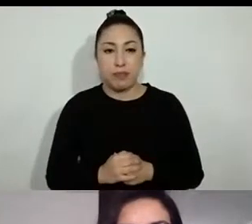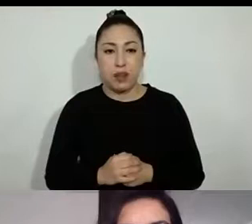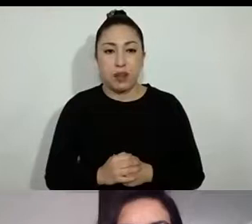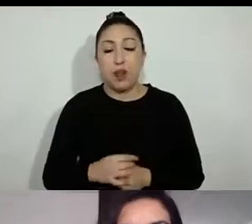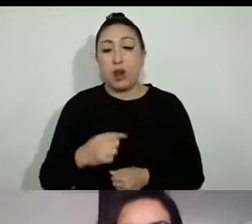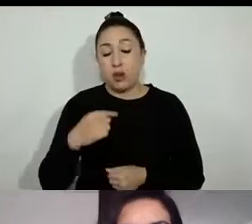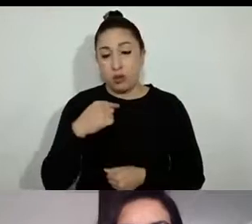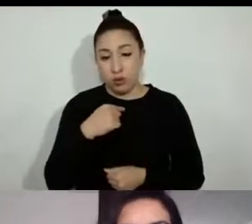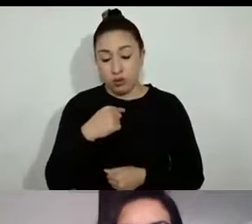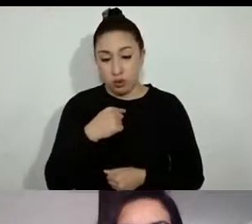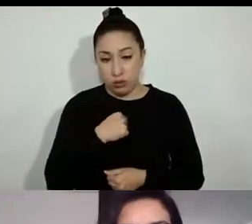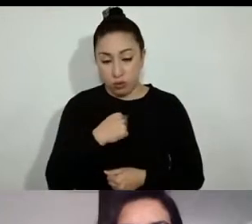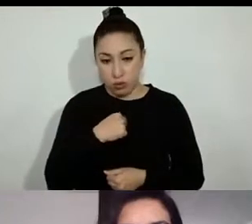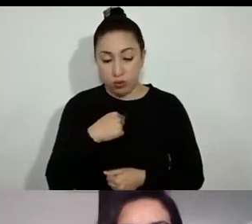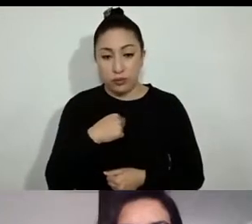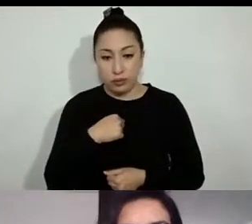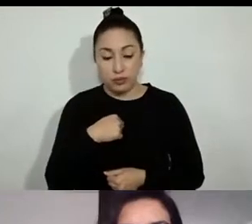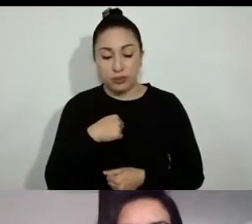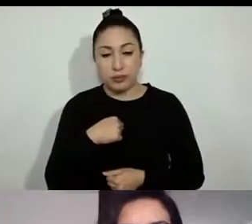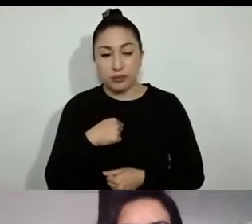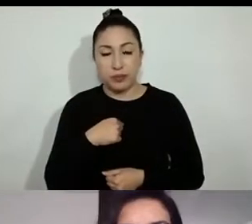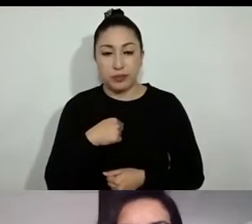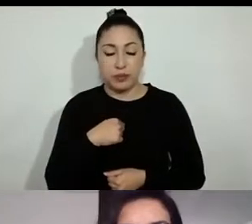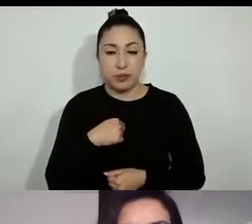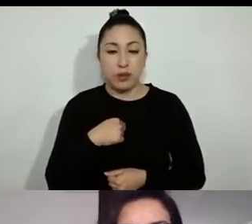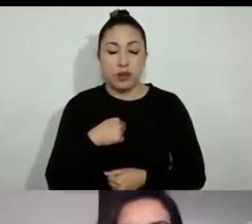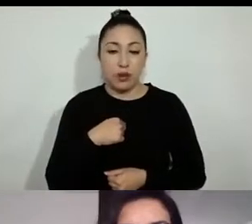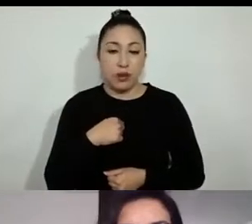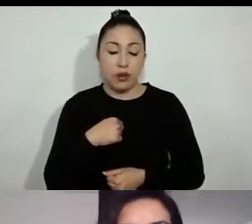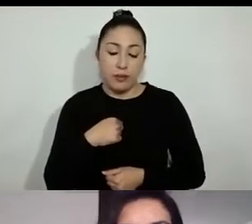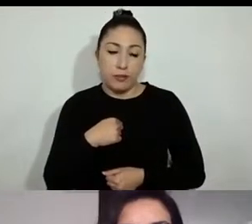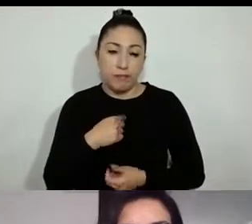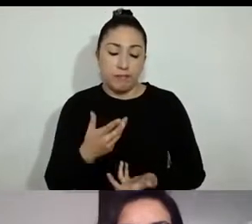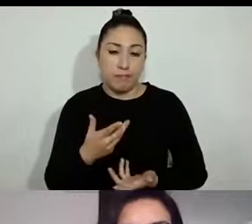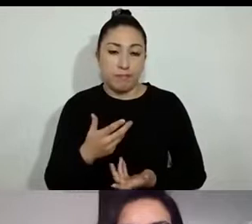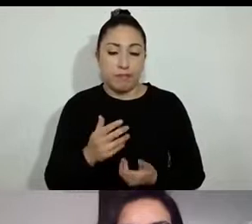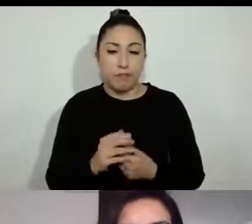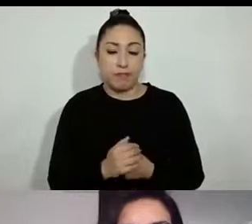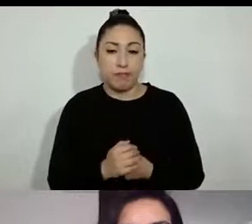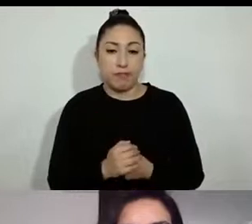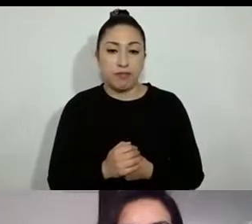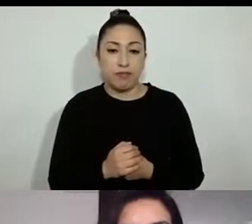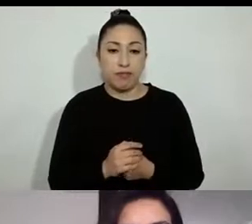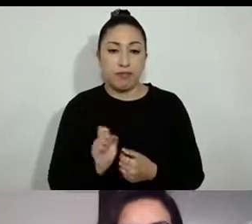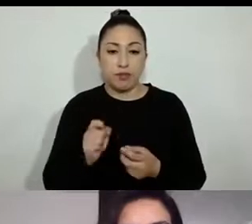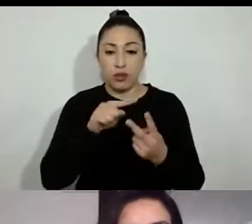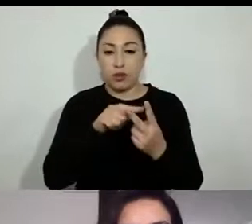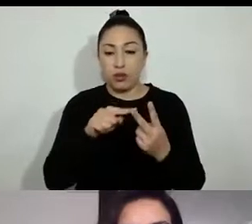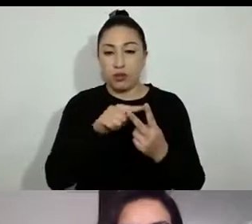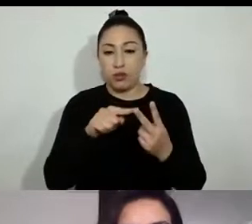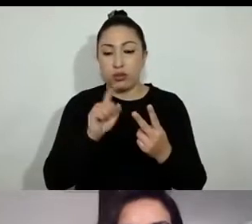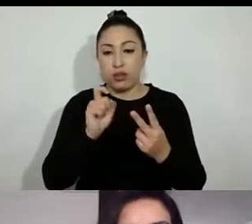oportunidad de haber fungido con 2 de sus últimas